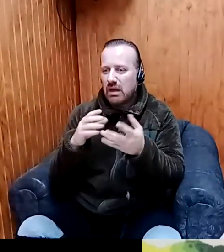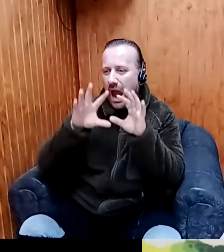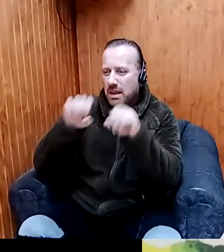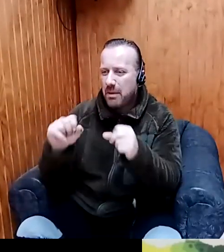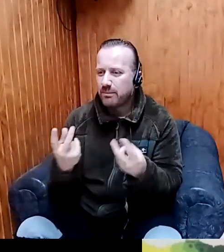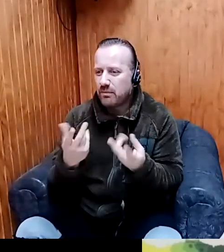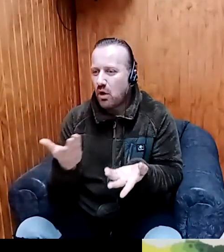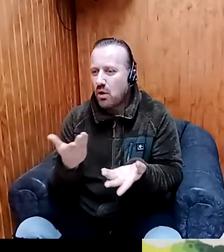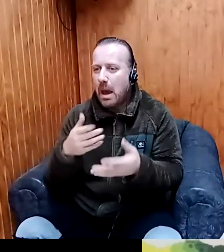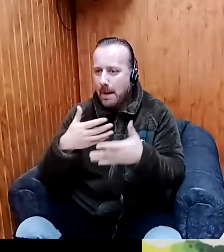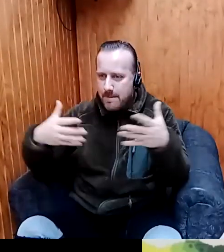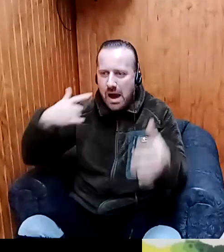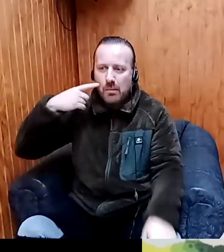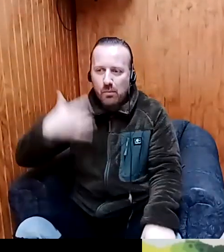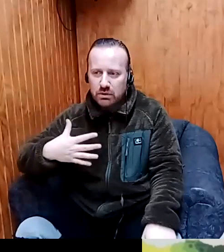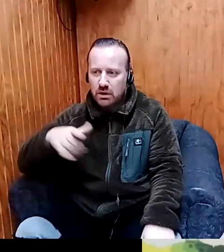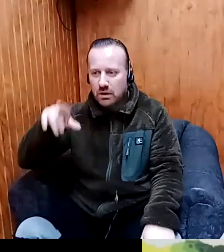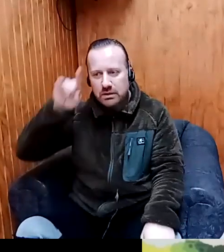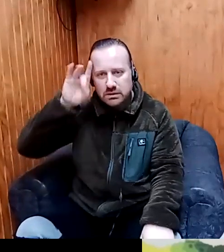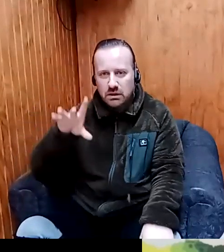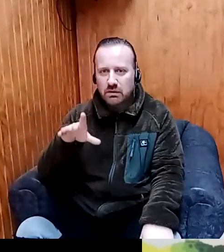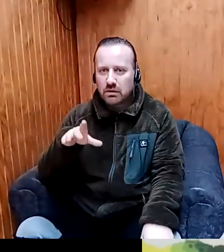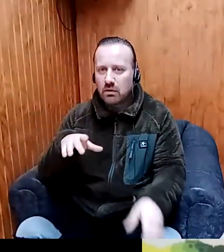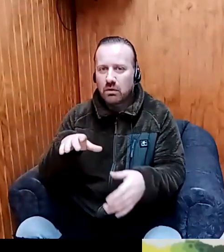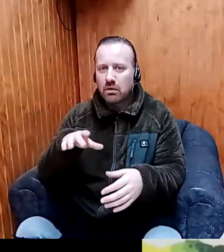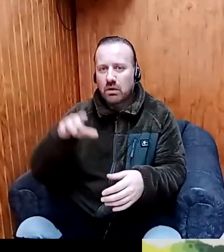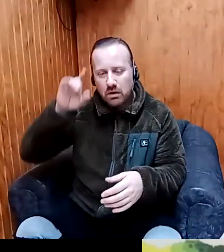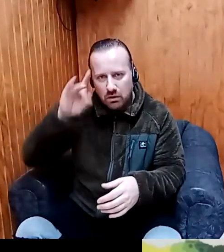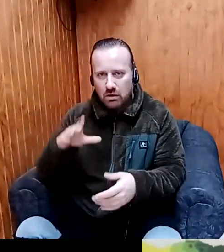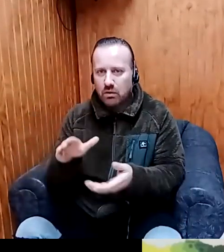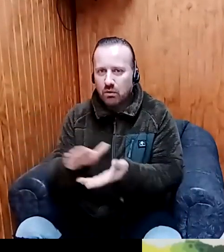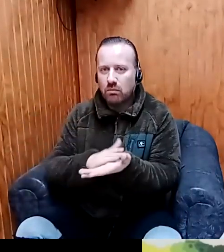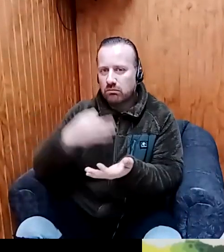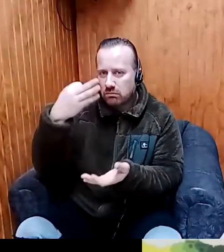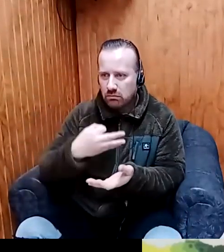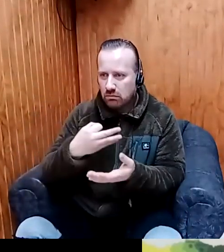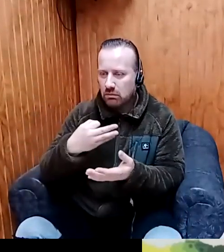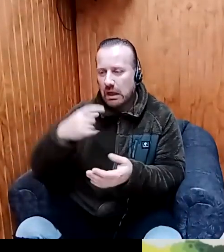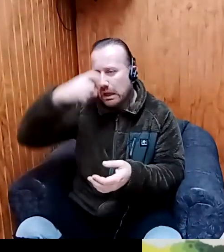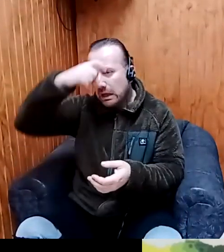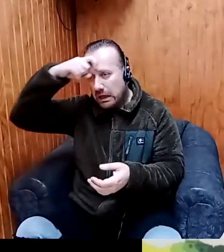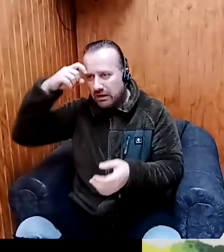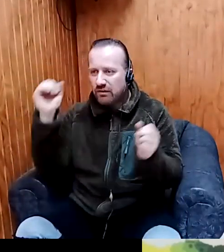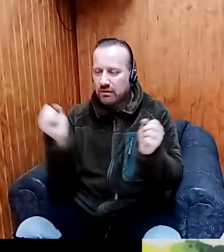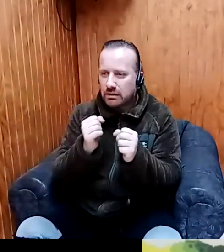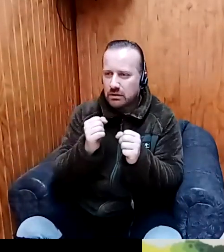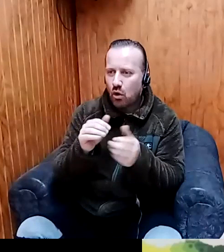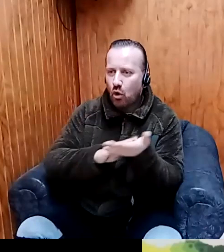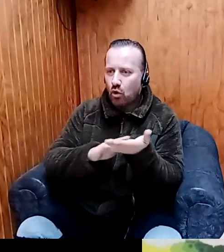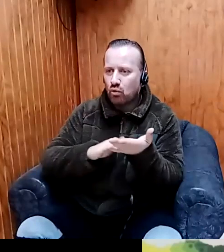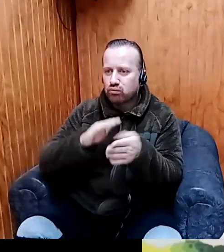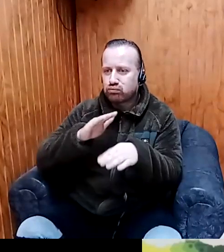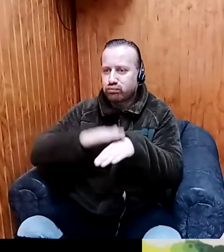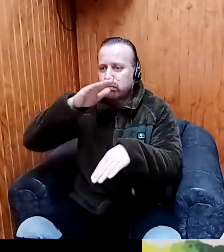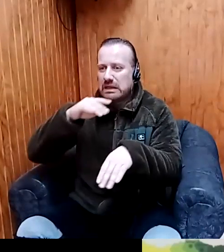es más importante que saberse fechas, que saber exactamente a qué temperatura hierve el aceite o saber exactamente cómo